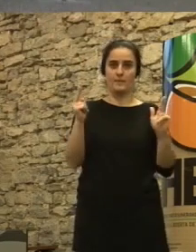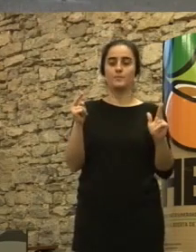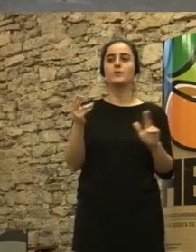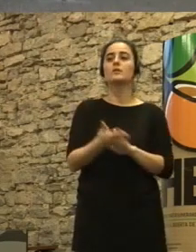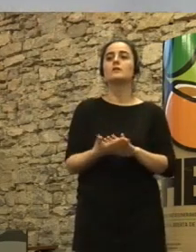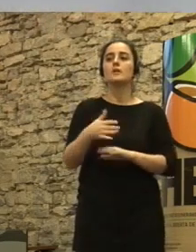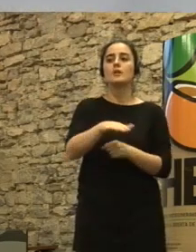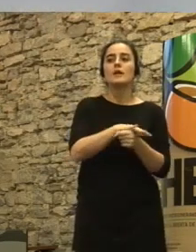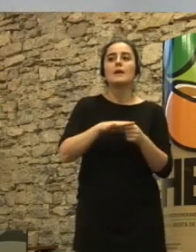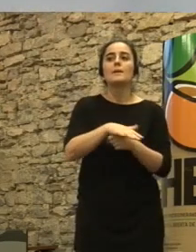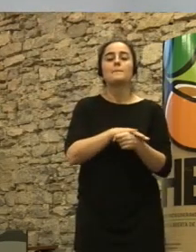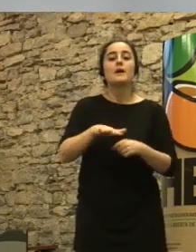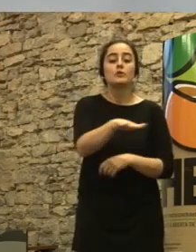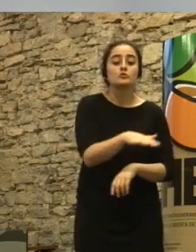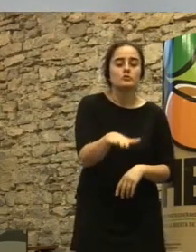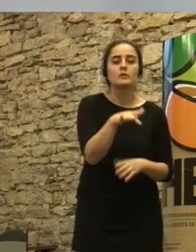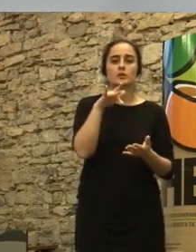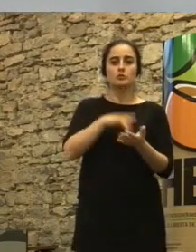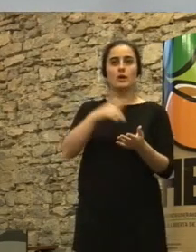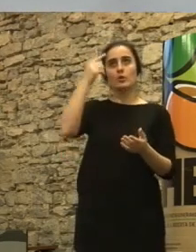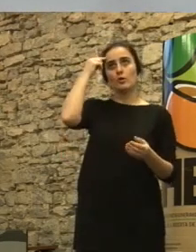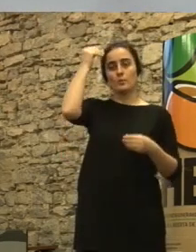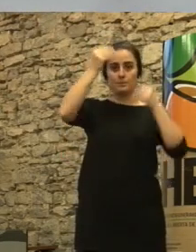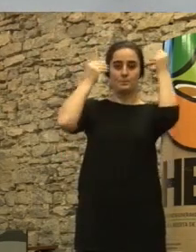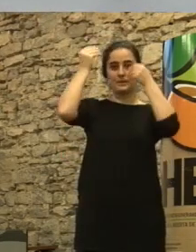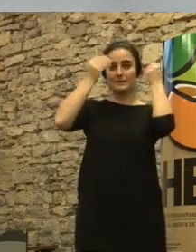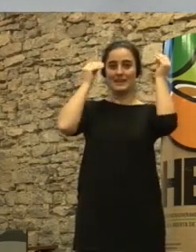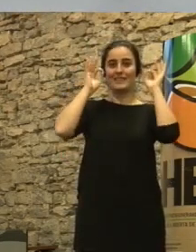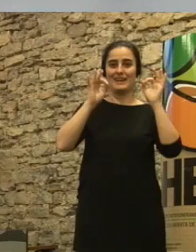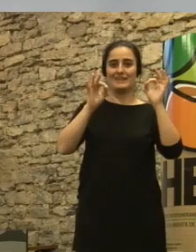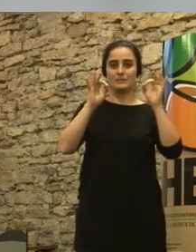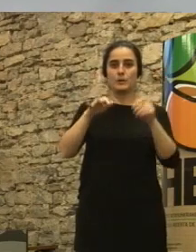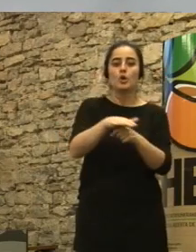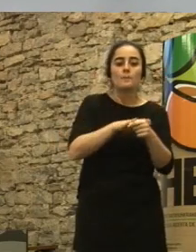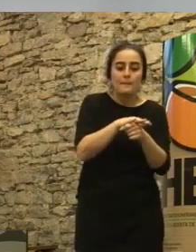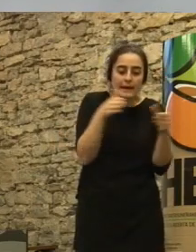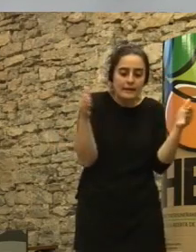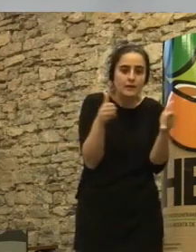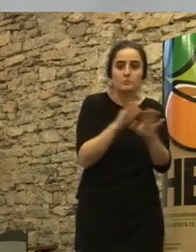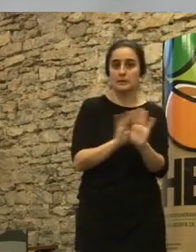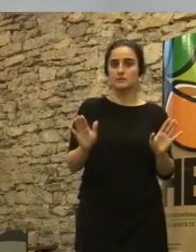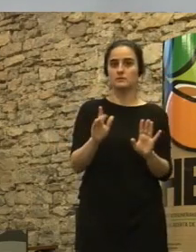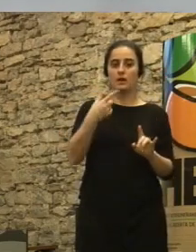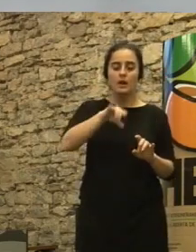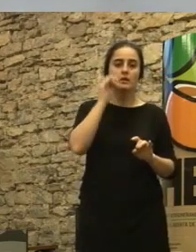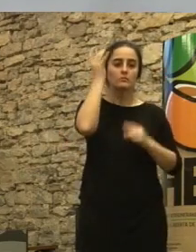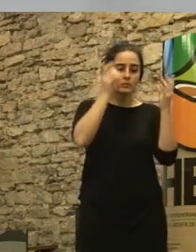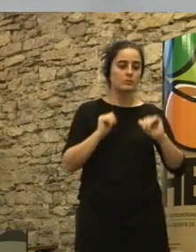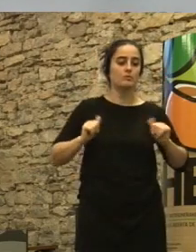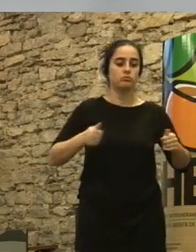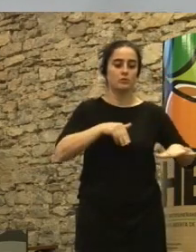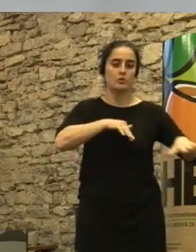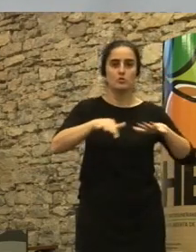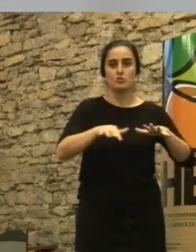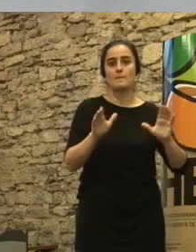en los barrios los que con esa idéntica mentalidad, pero a escala barrio, están creando innovaciones de barrio.